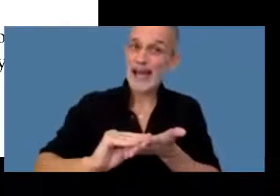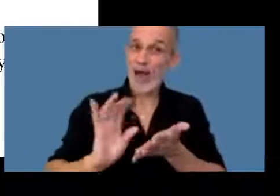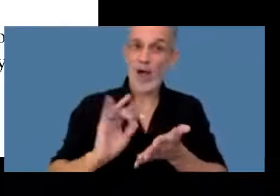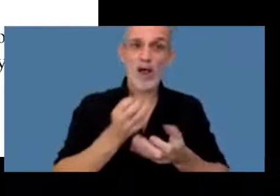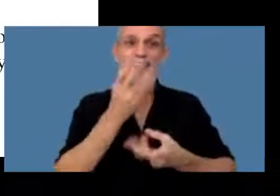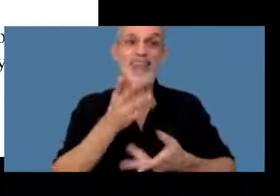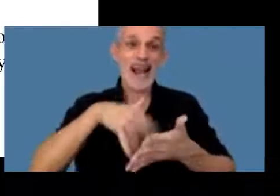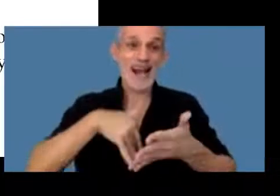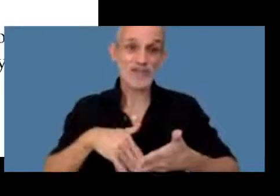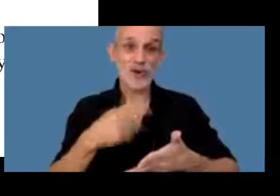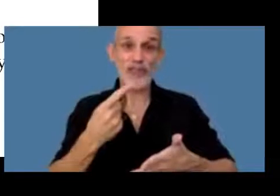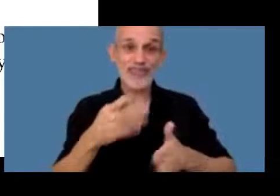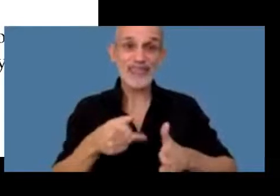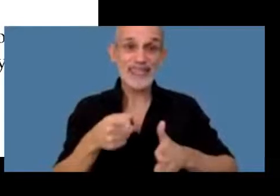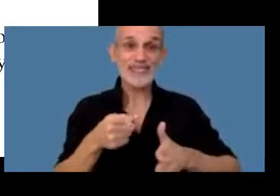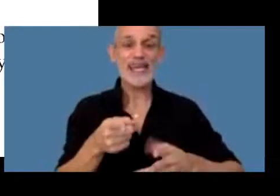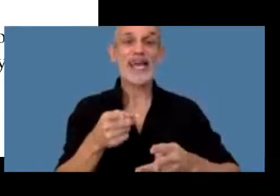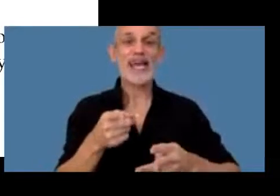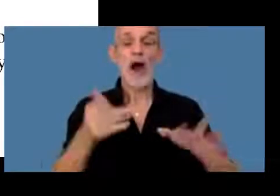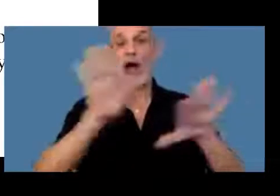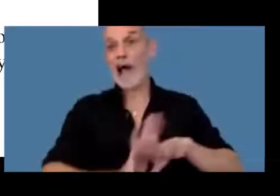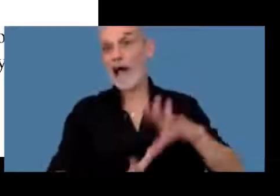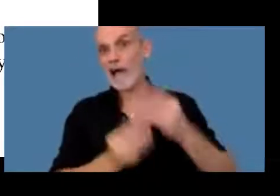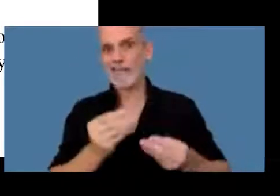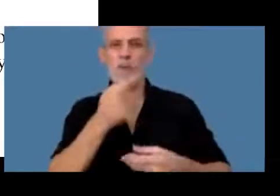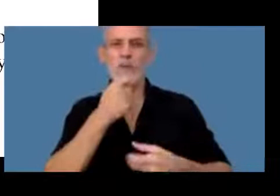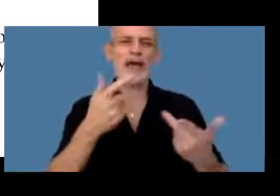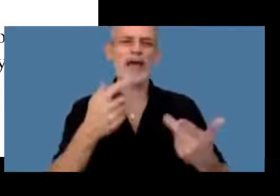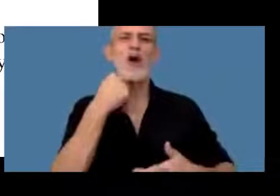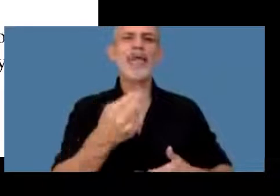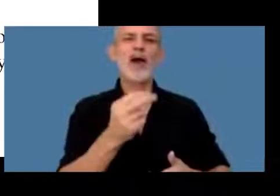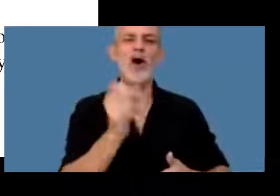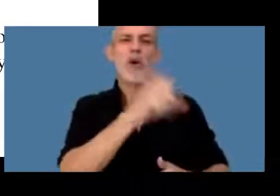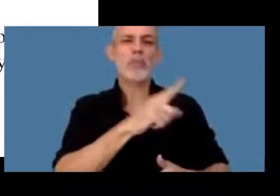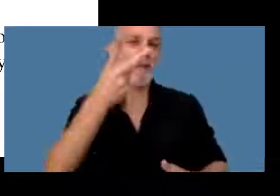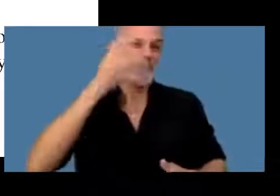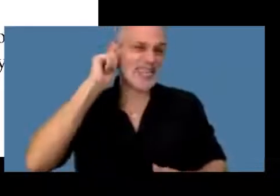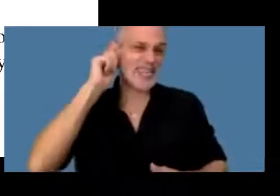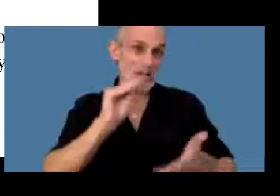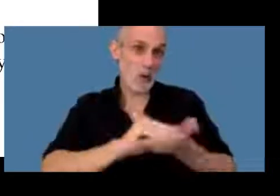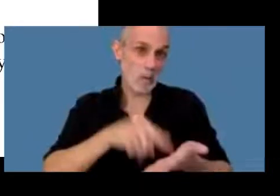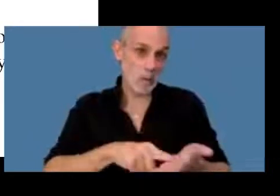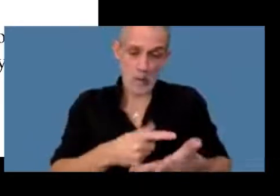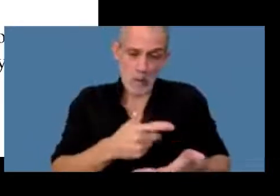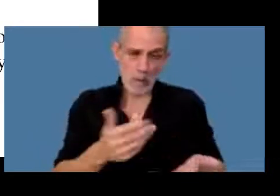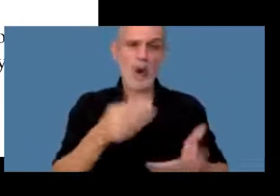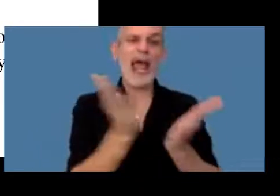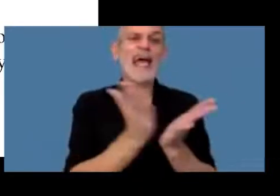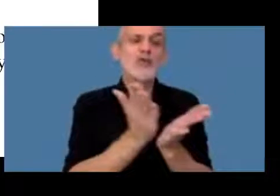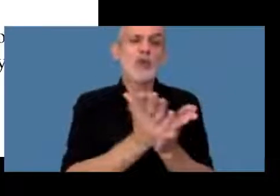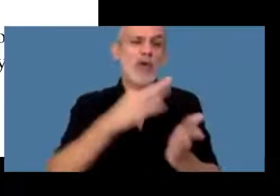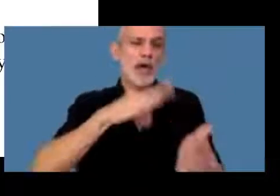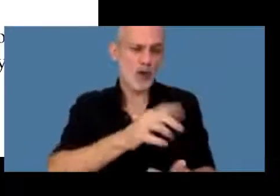empleado declara erróneamente, por ejemplo, un hijo de 20 años porque estudia y no tiene ingresos